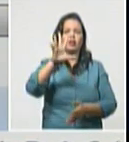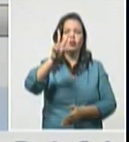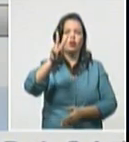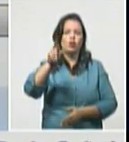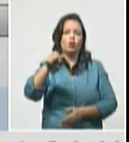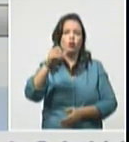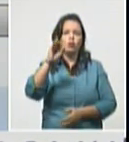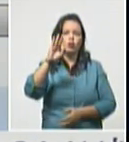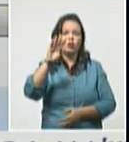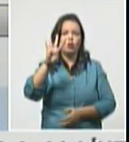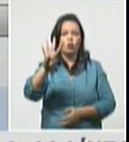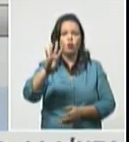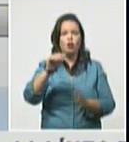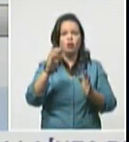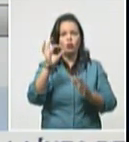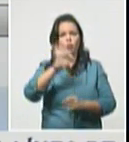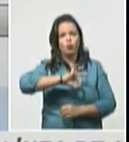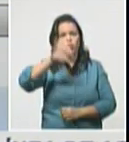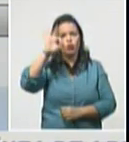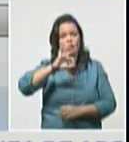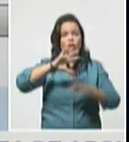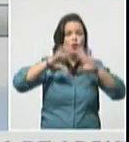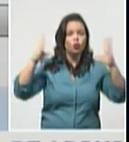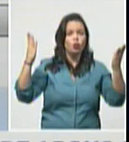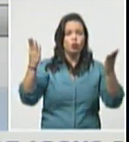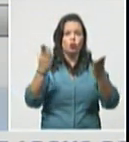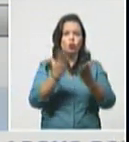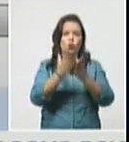del total de todos los casos reportados en el mundo.